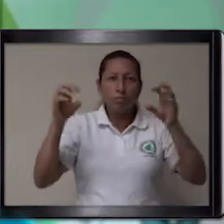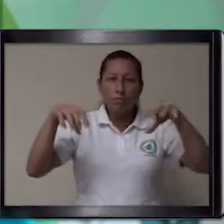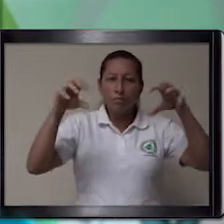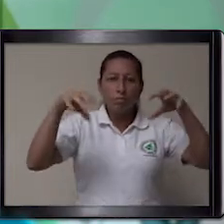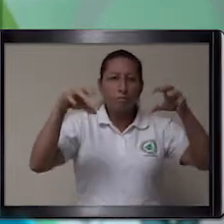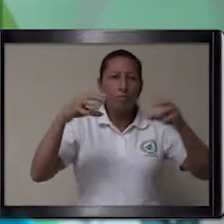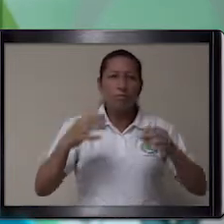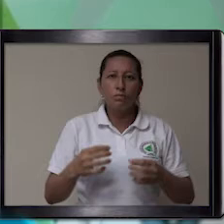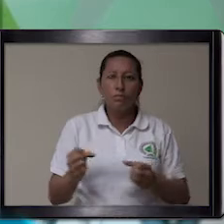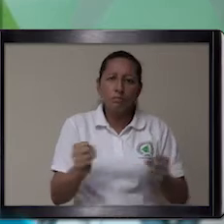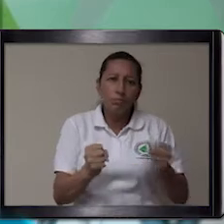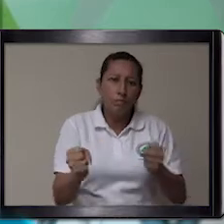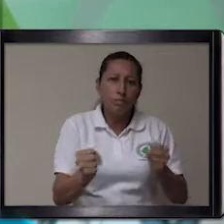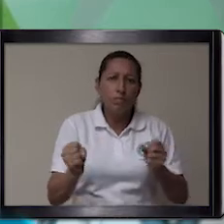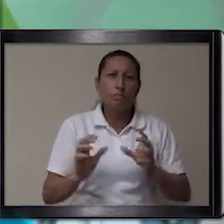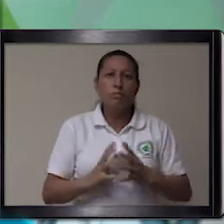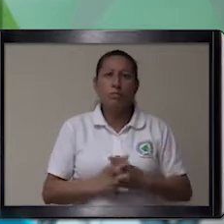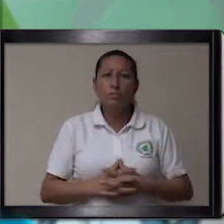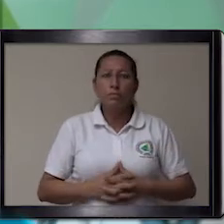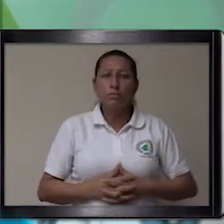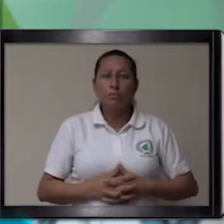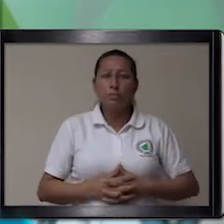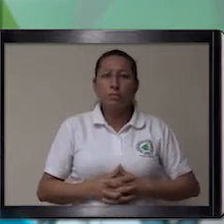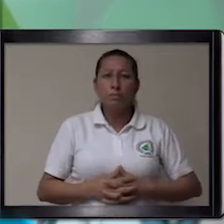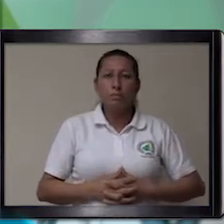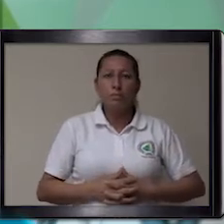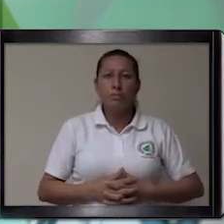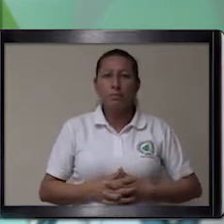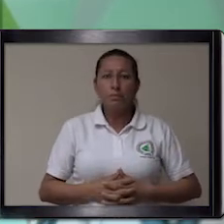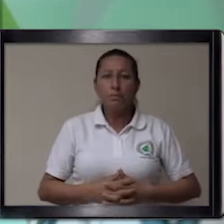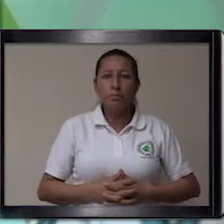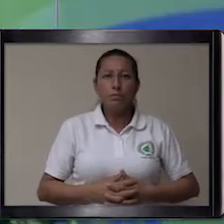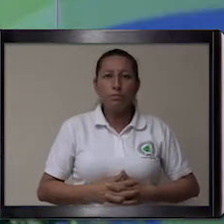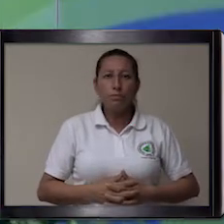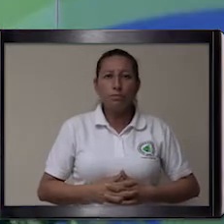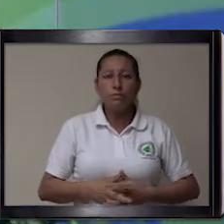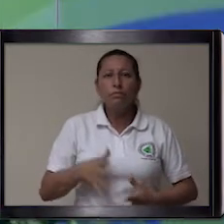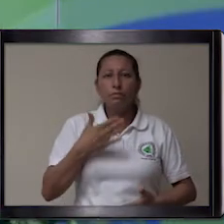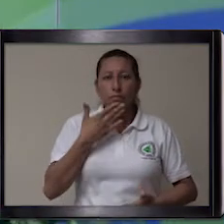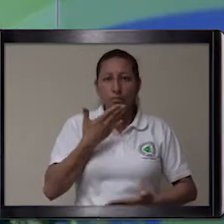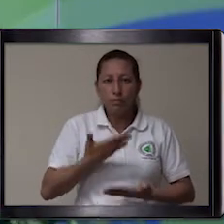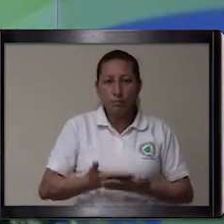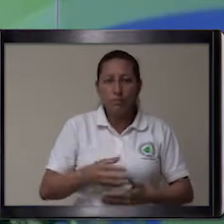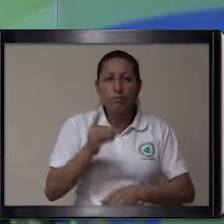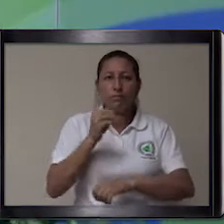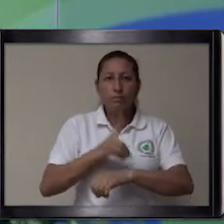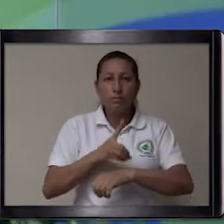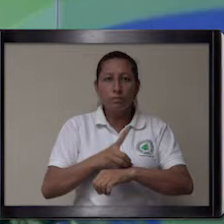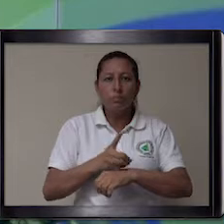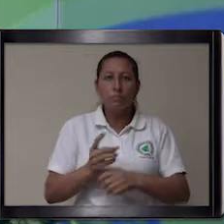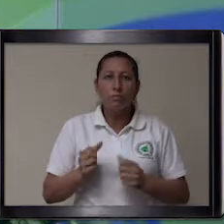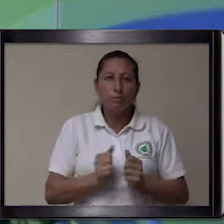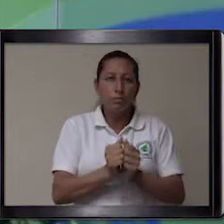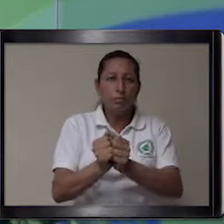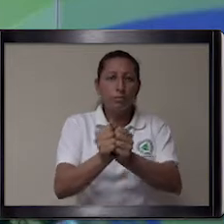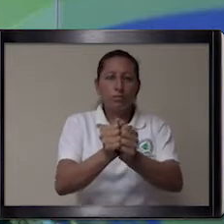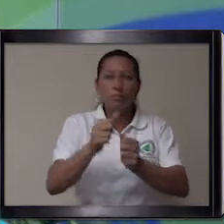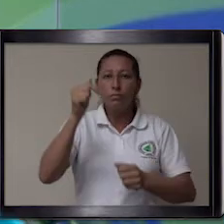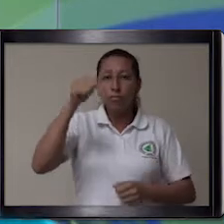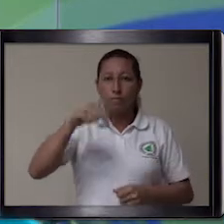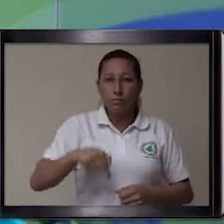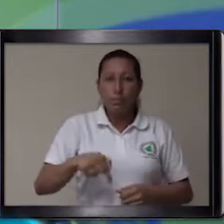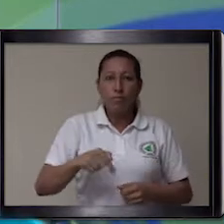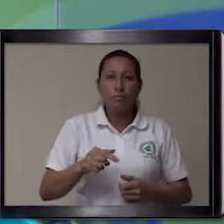de ocurrencia de un fenómeno, de una catástrofe que los vaya a afectar. Perfecto, muchísimas gracias, doctor, por habernos acompañado